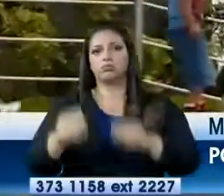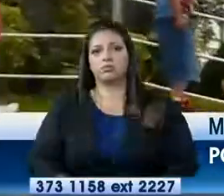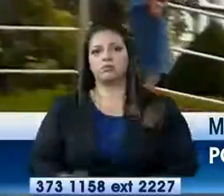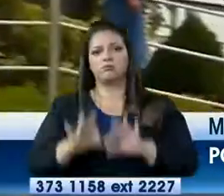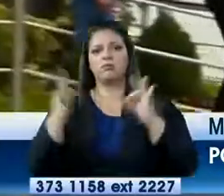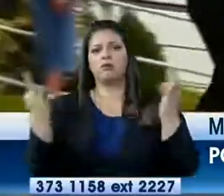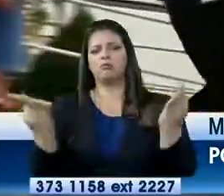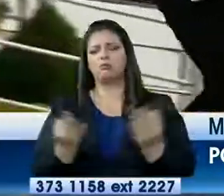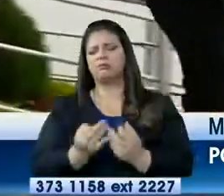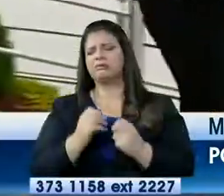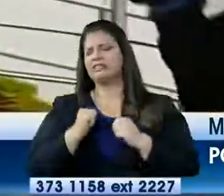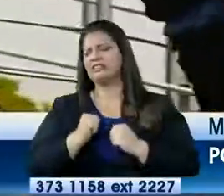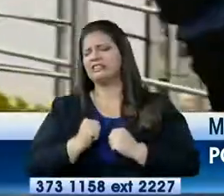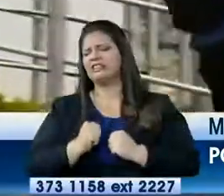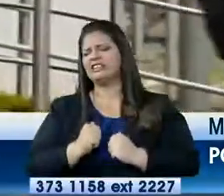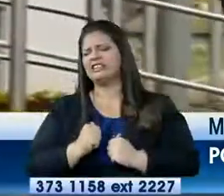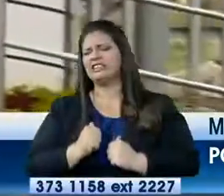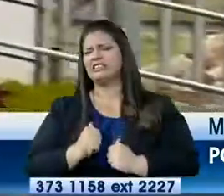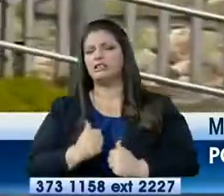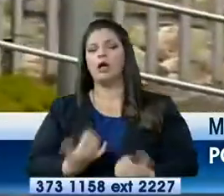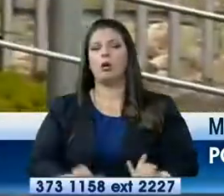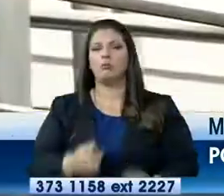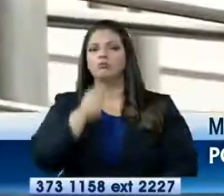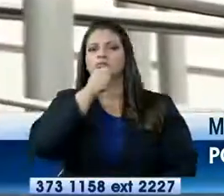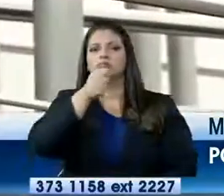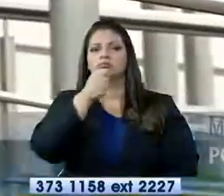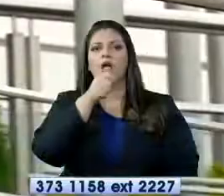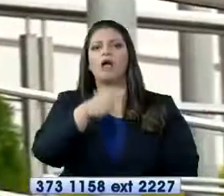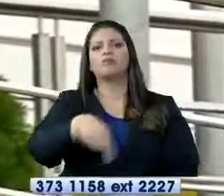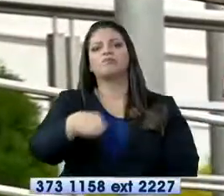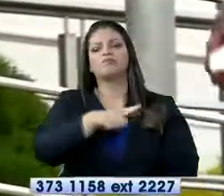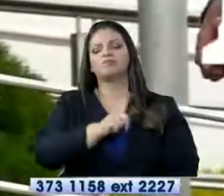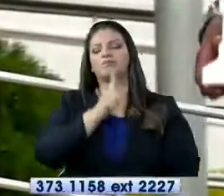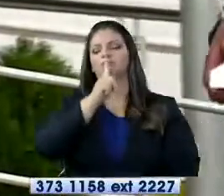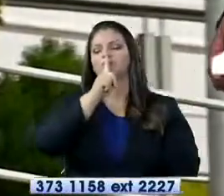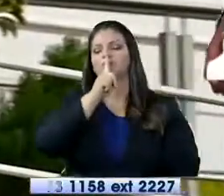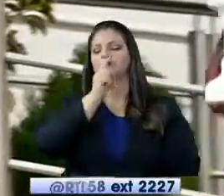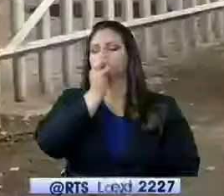La familia guarda silencio. Informó desde la ciudad de Cuenca, Francisco Ramírez.